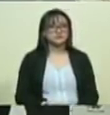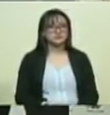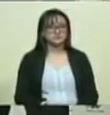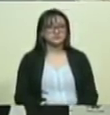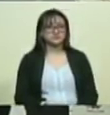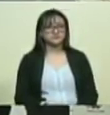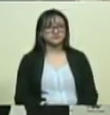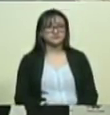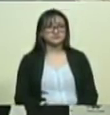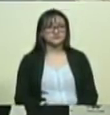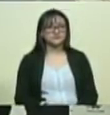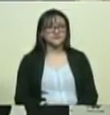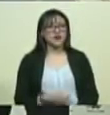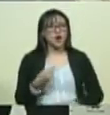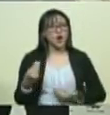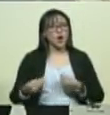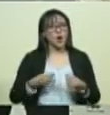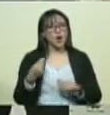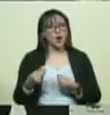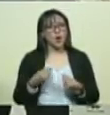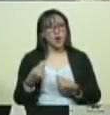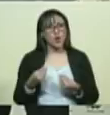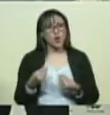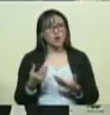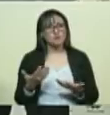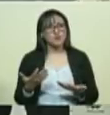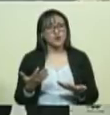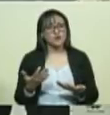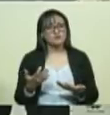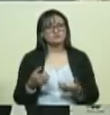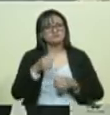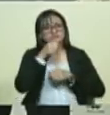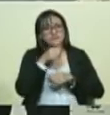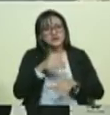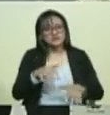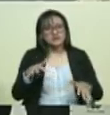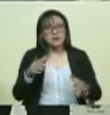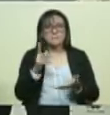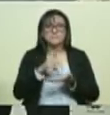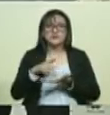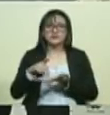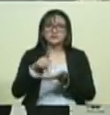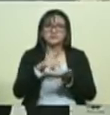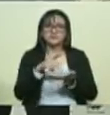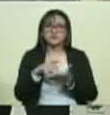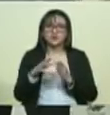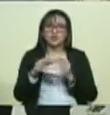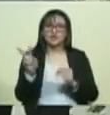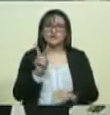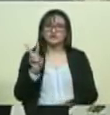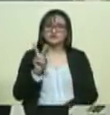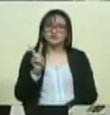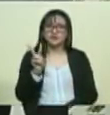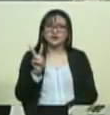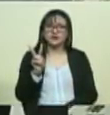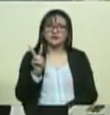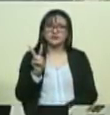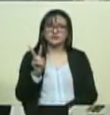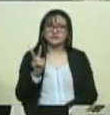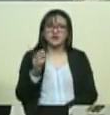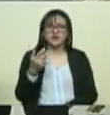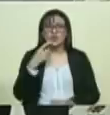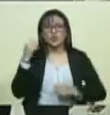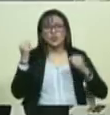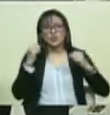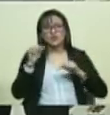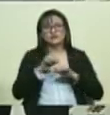esta visita, de cómo también se le puede dar un mensaje de participación a los venezolanos cuando hay serias dudas